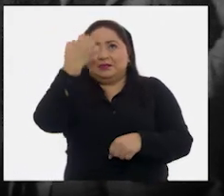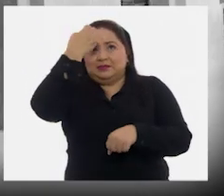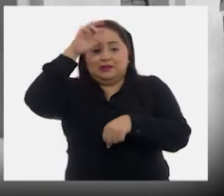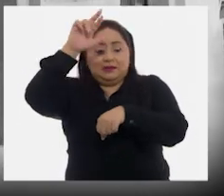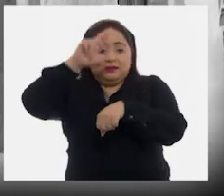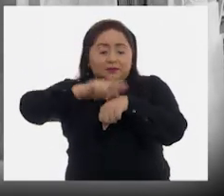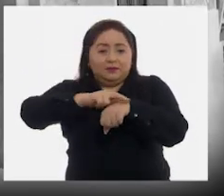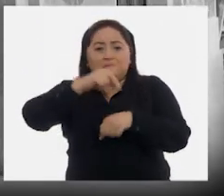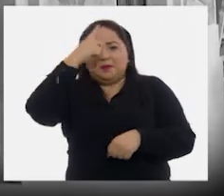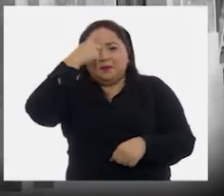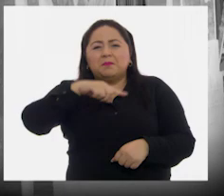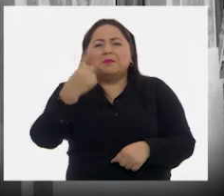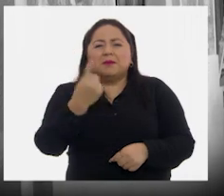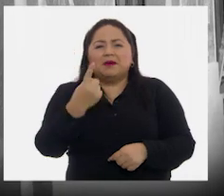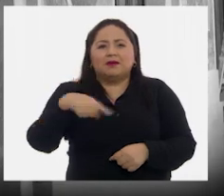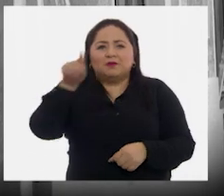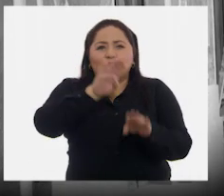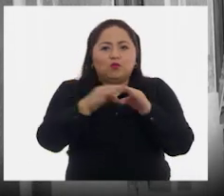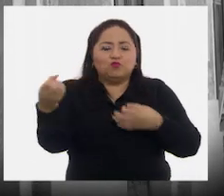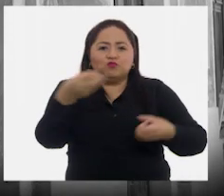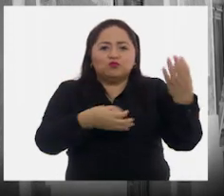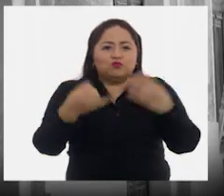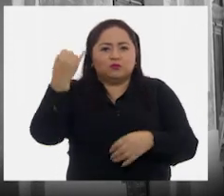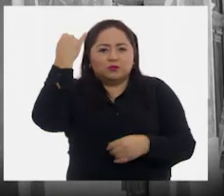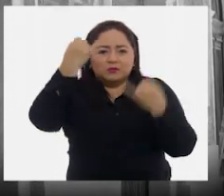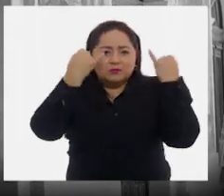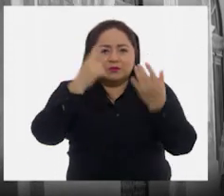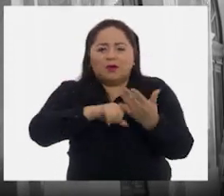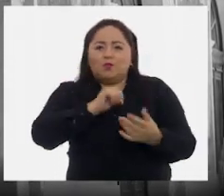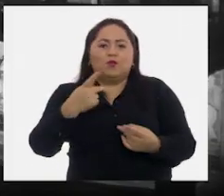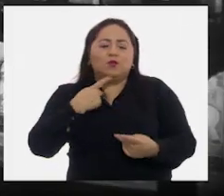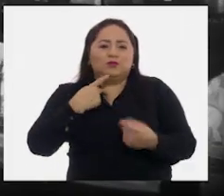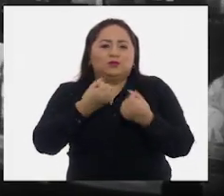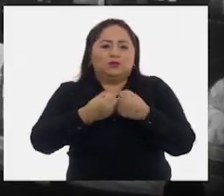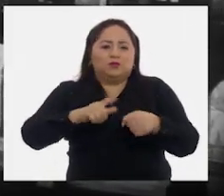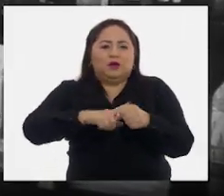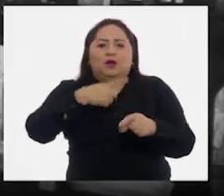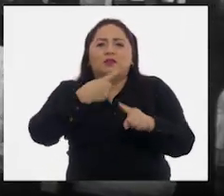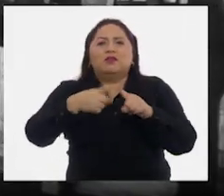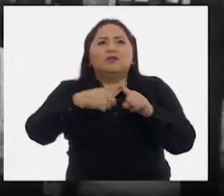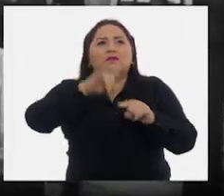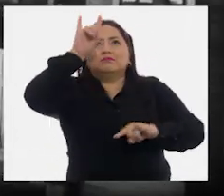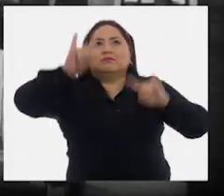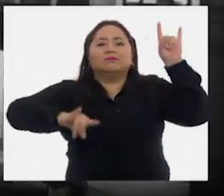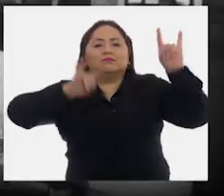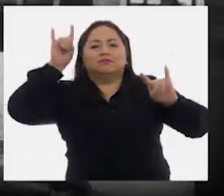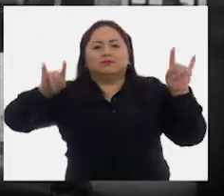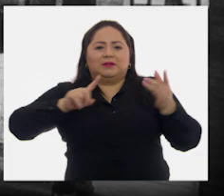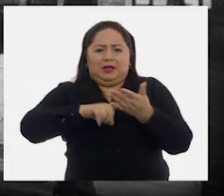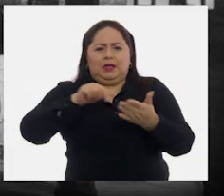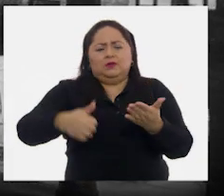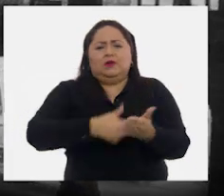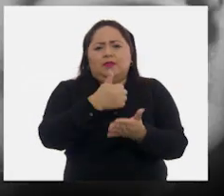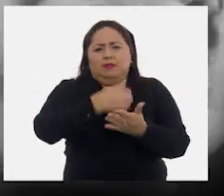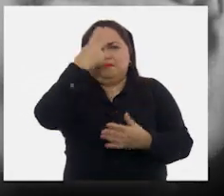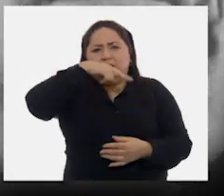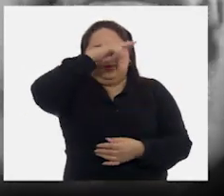extranjeros para que plasmaran sus ideas sociales y políticas en los muros de diversos edificios públicos de la Ciudad de